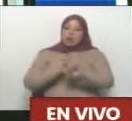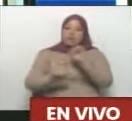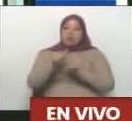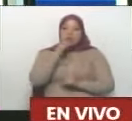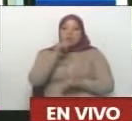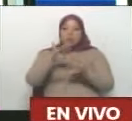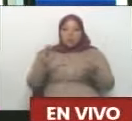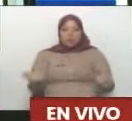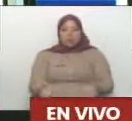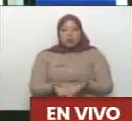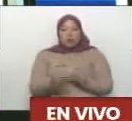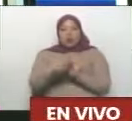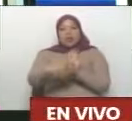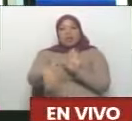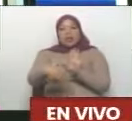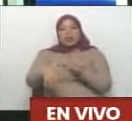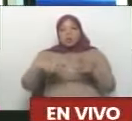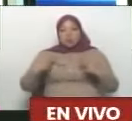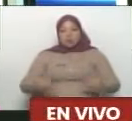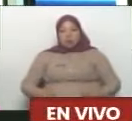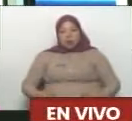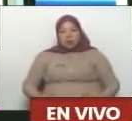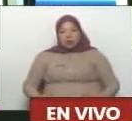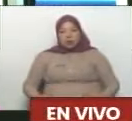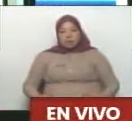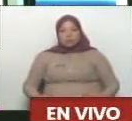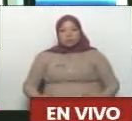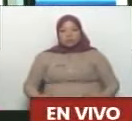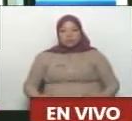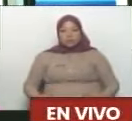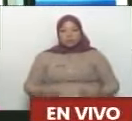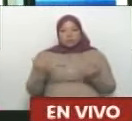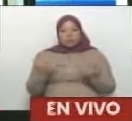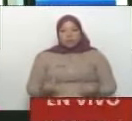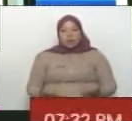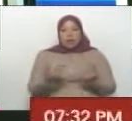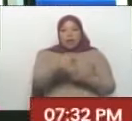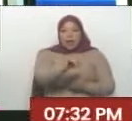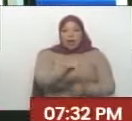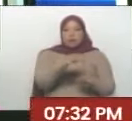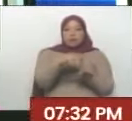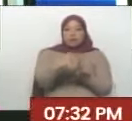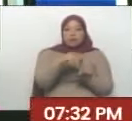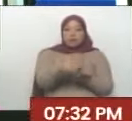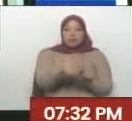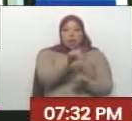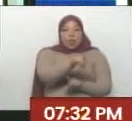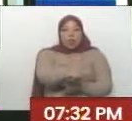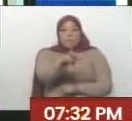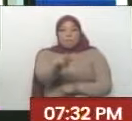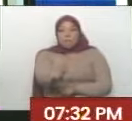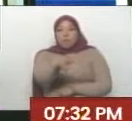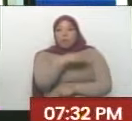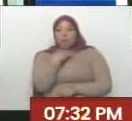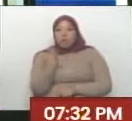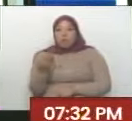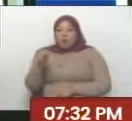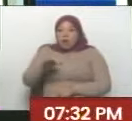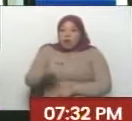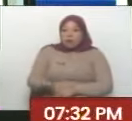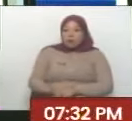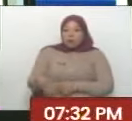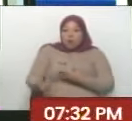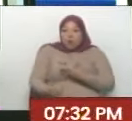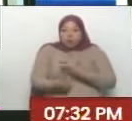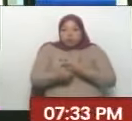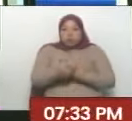mundial de los derechos humanos. En el caso ahora de la masacre, del genocidio brutal contra